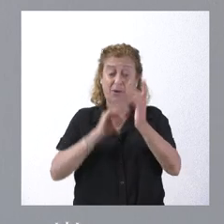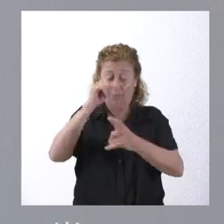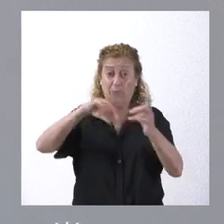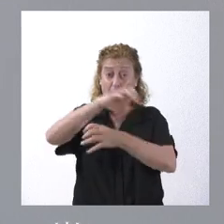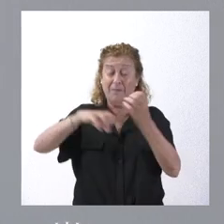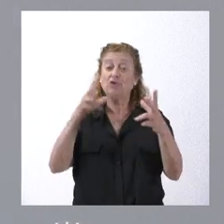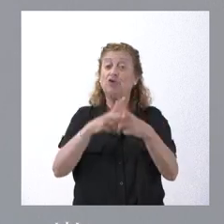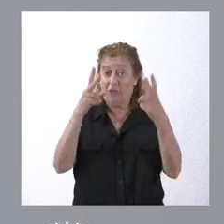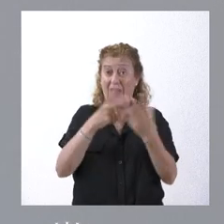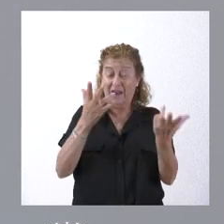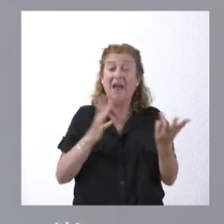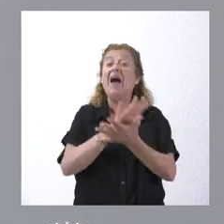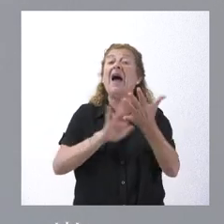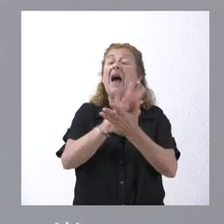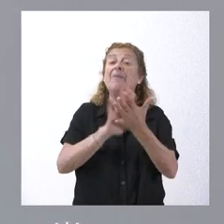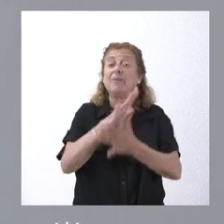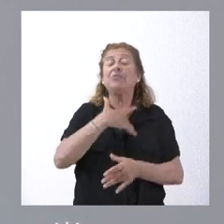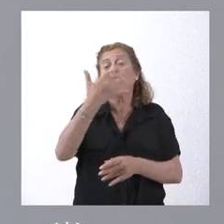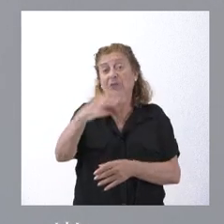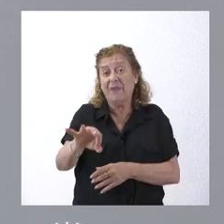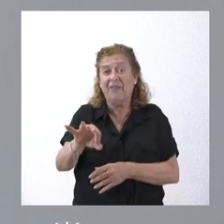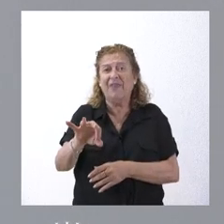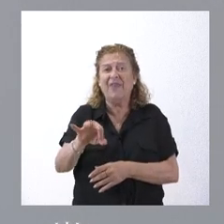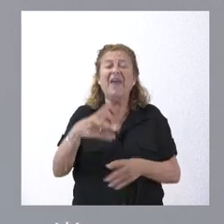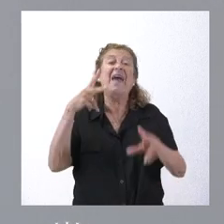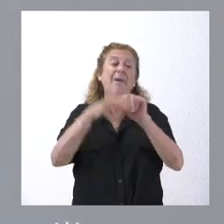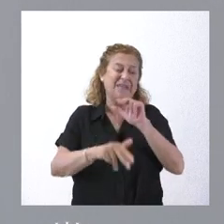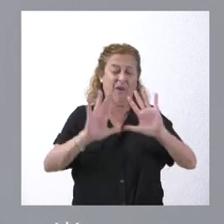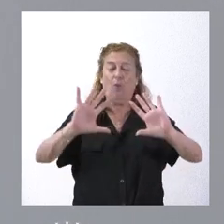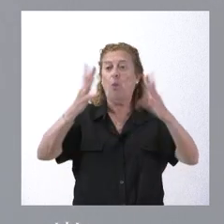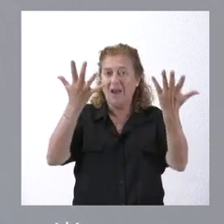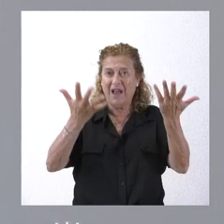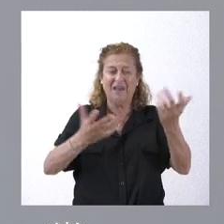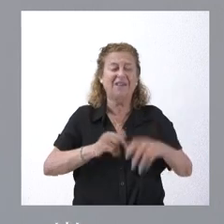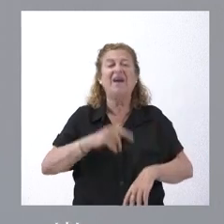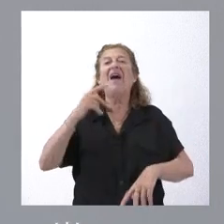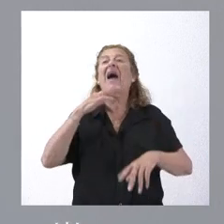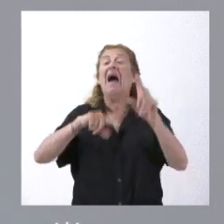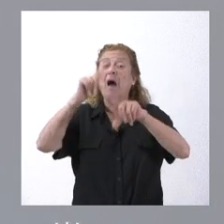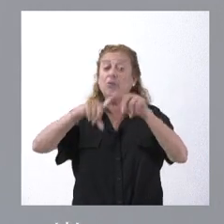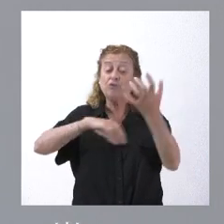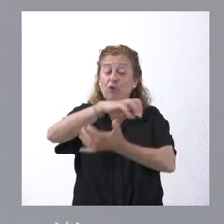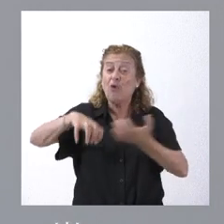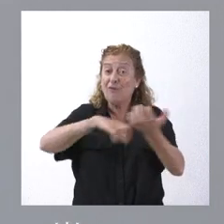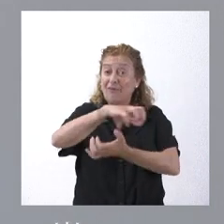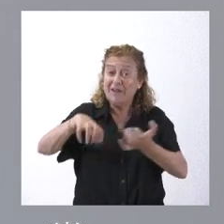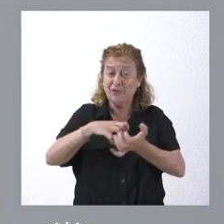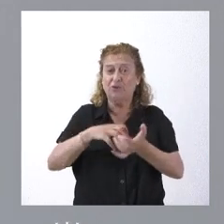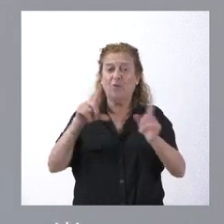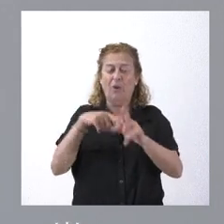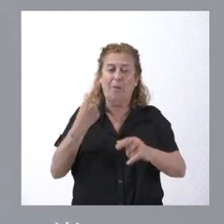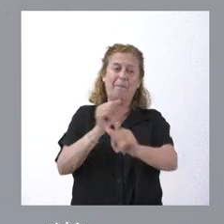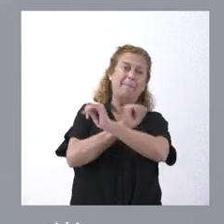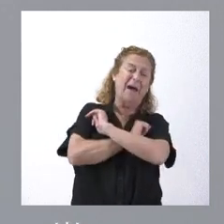social. Estamos hablando de la posibilidad de evitar huelgas, de que algunos conflictos que deriven en paros o